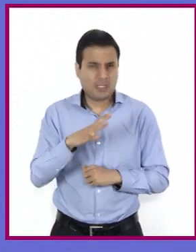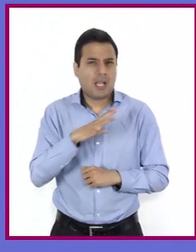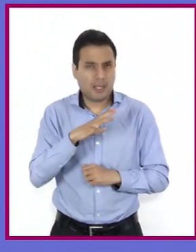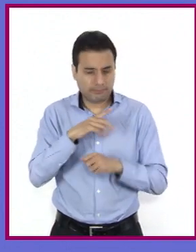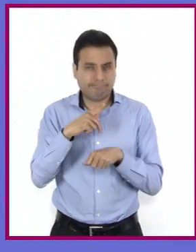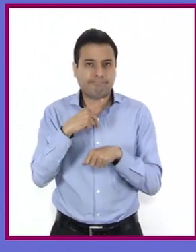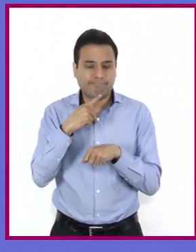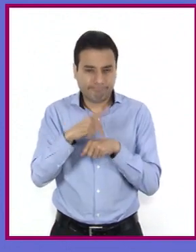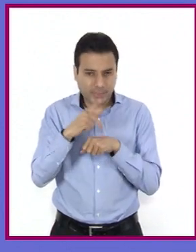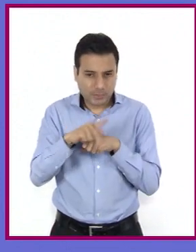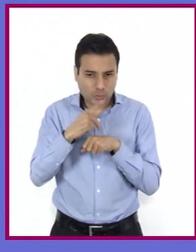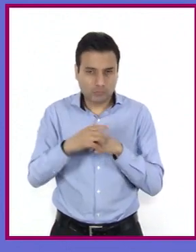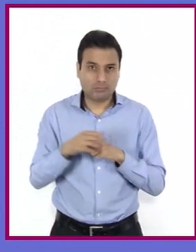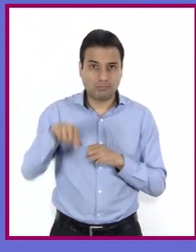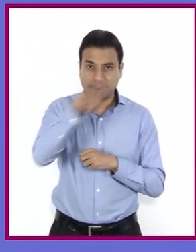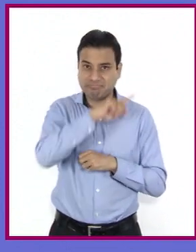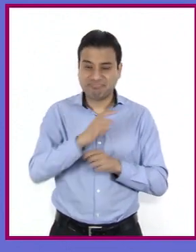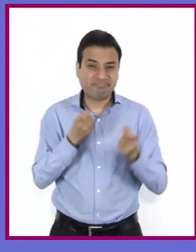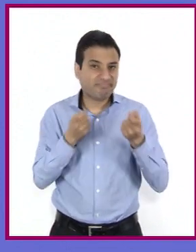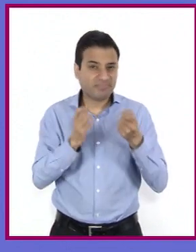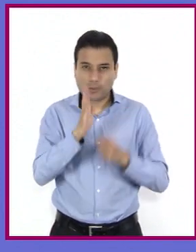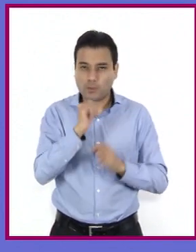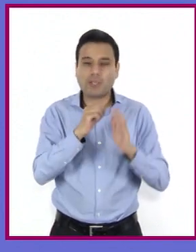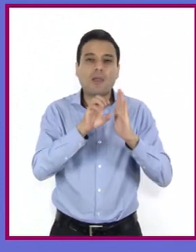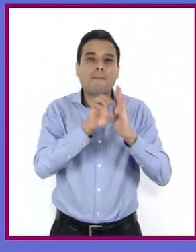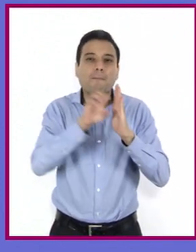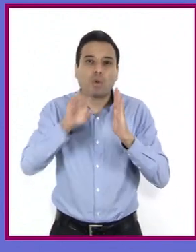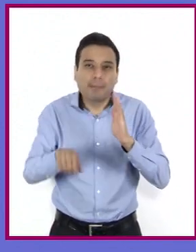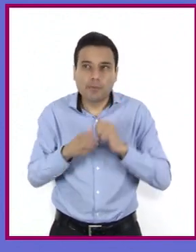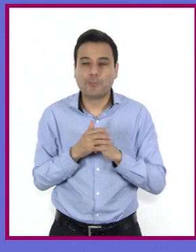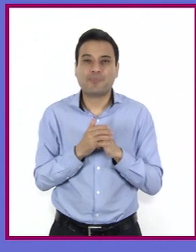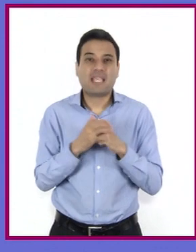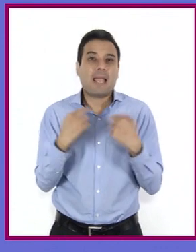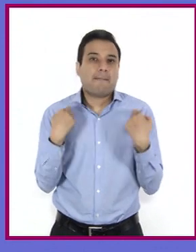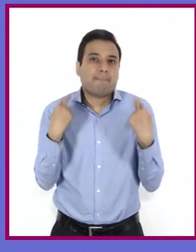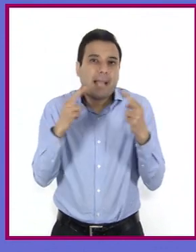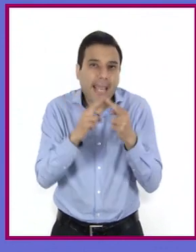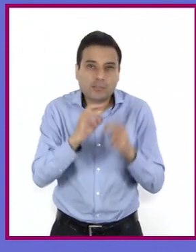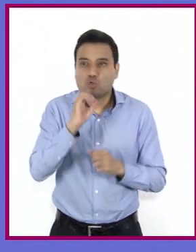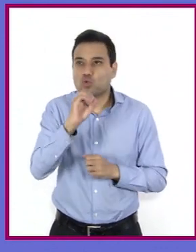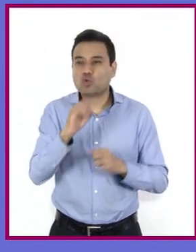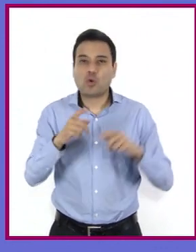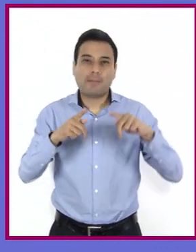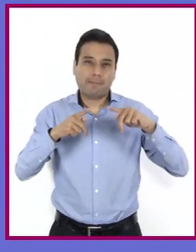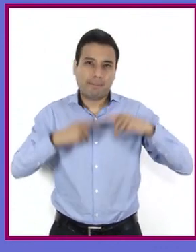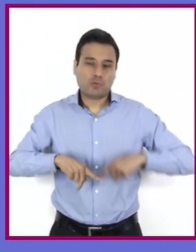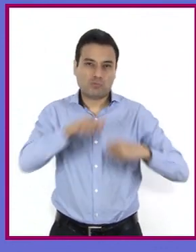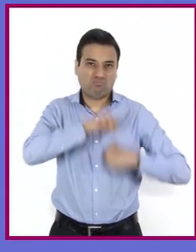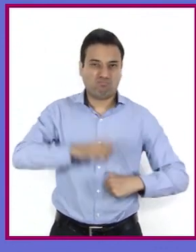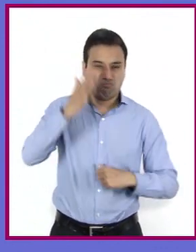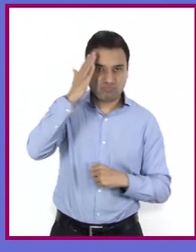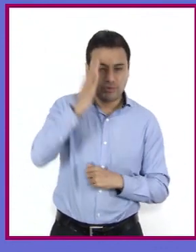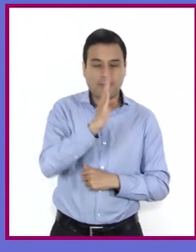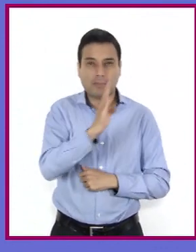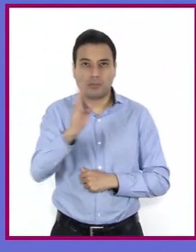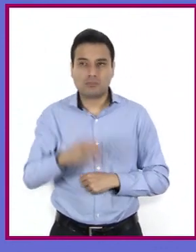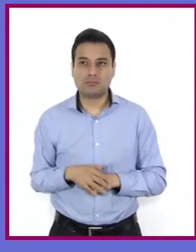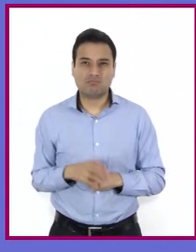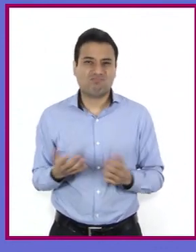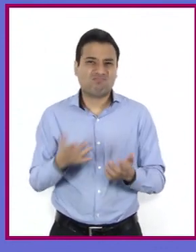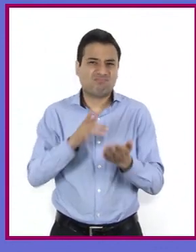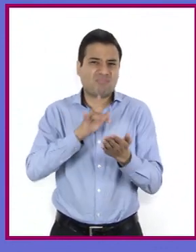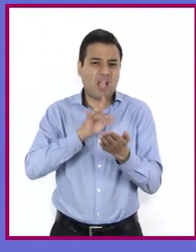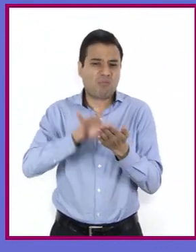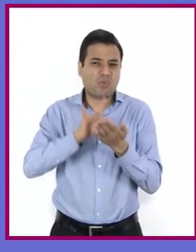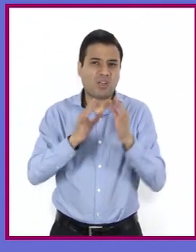amenazas que quizá no podamos controlar. Por ejemplo, que los profesores y el personal de la biblioteca muestren poco o nulo apoyo